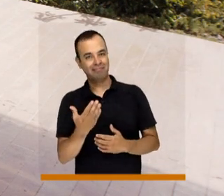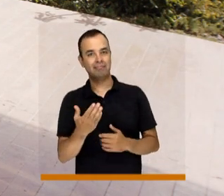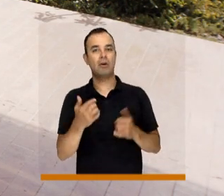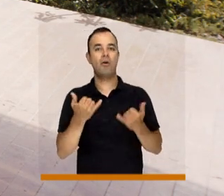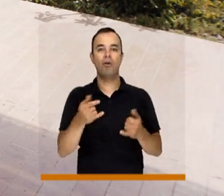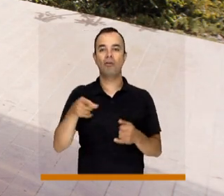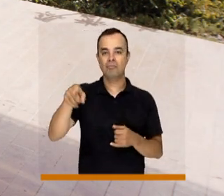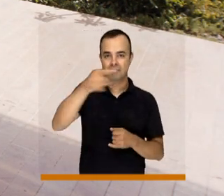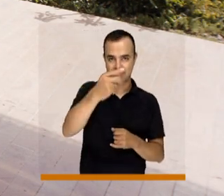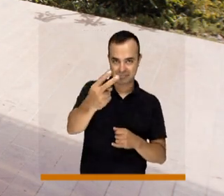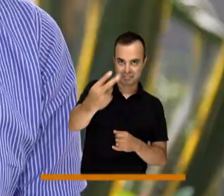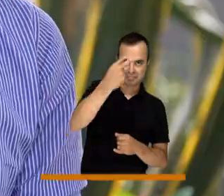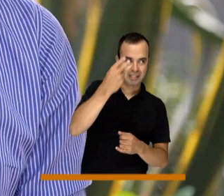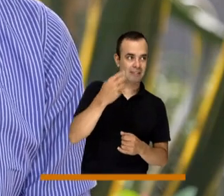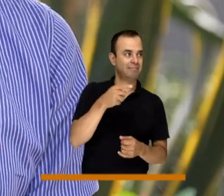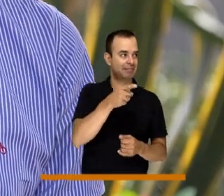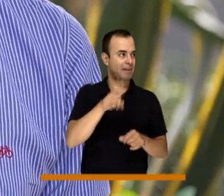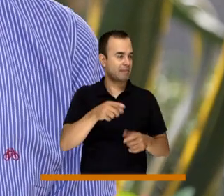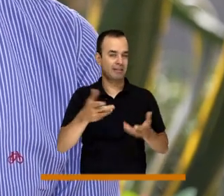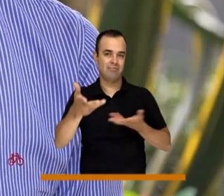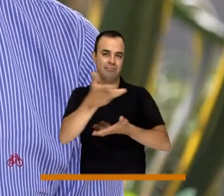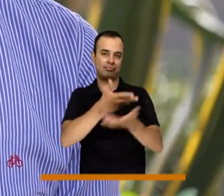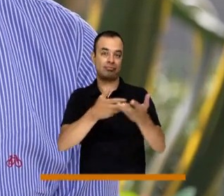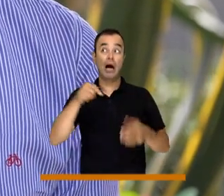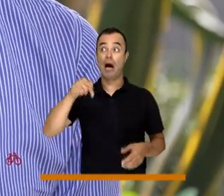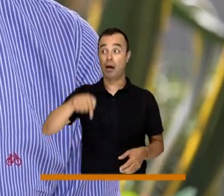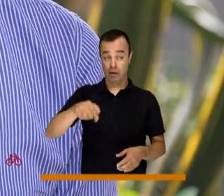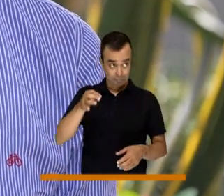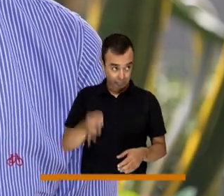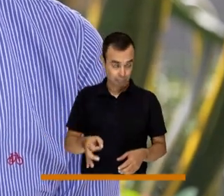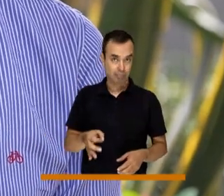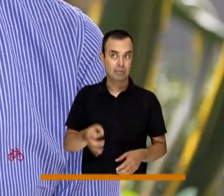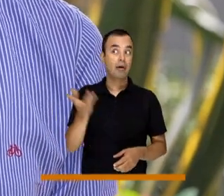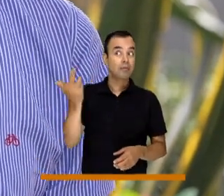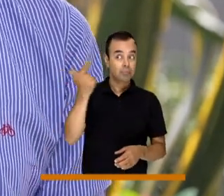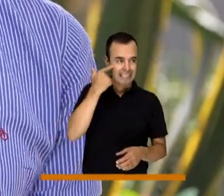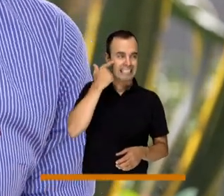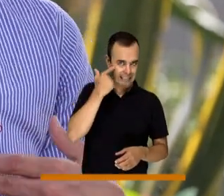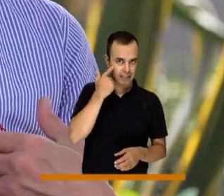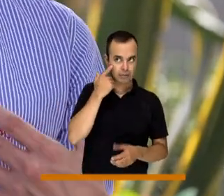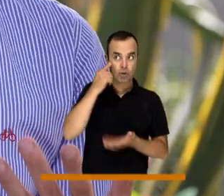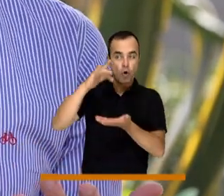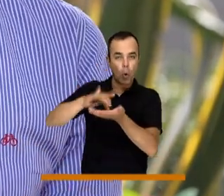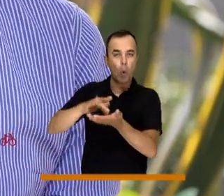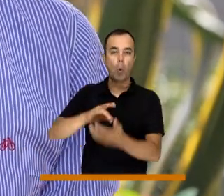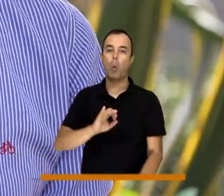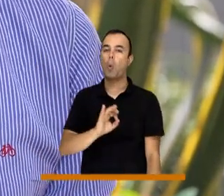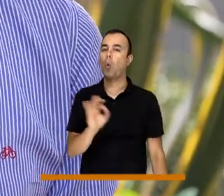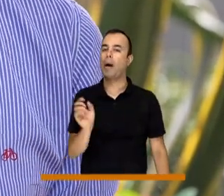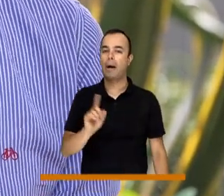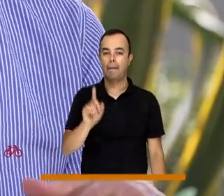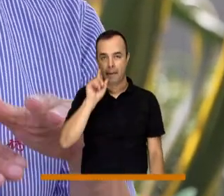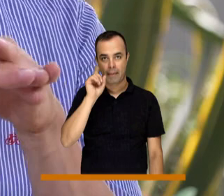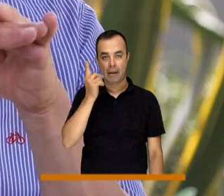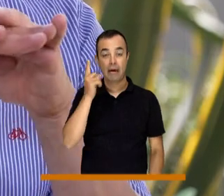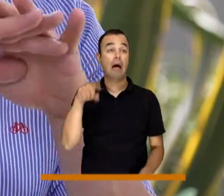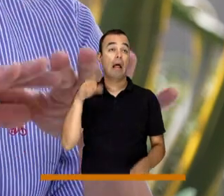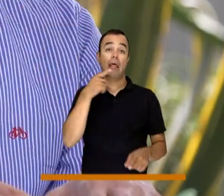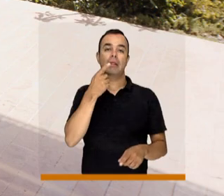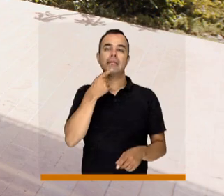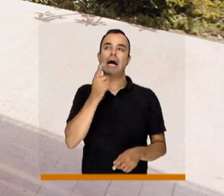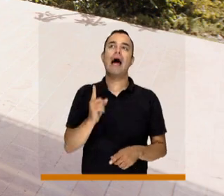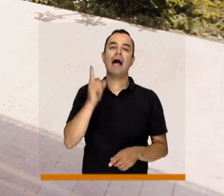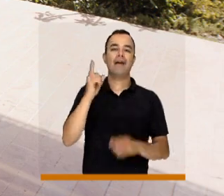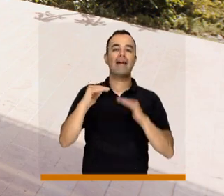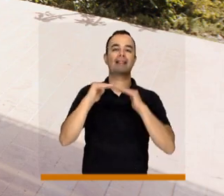conocíamos. Catherine, siempre un gusto poder acompañarlos a la amable audiencia. Y muy rico, sí, que yo no conocía tampoco el lugar, eso hay que decirlo. Sabemos que